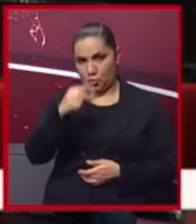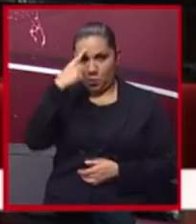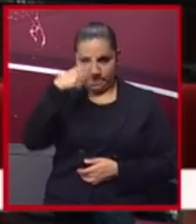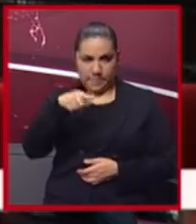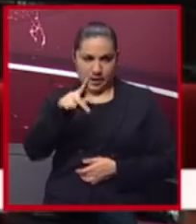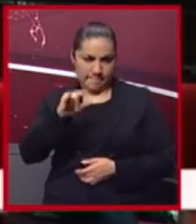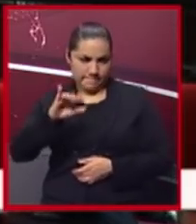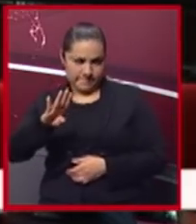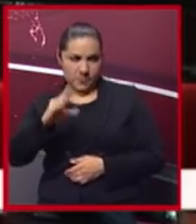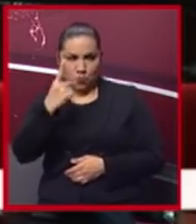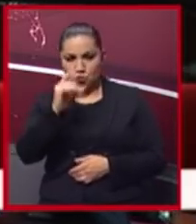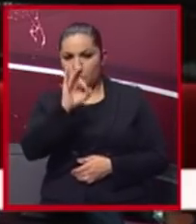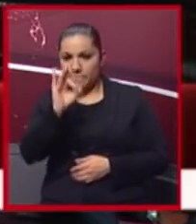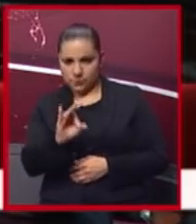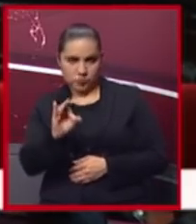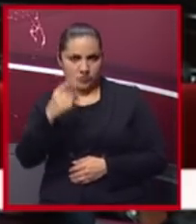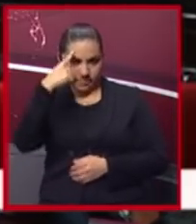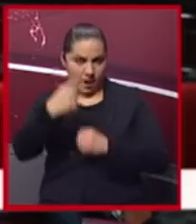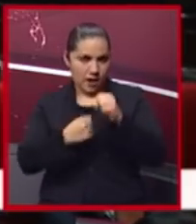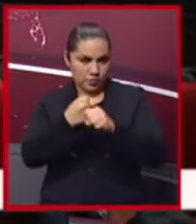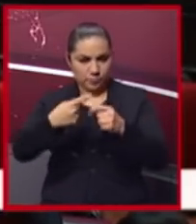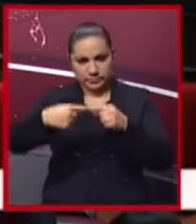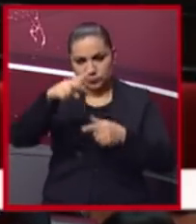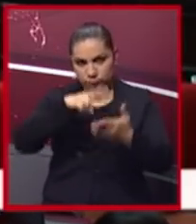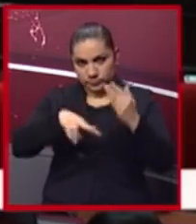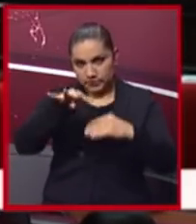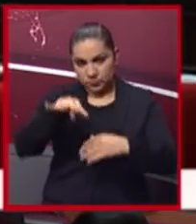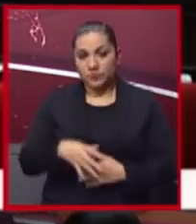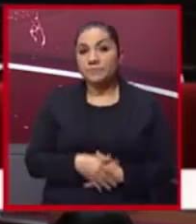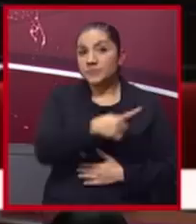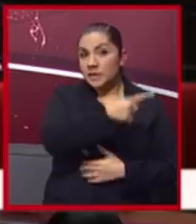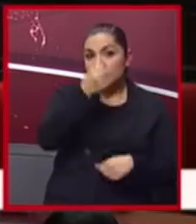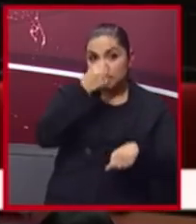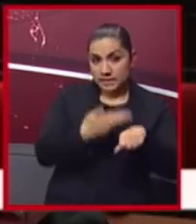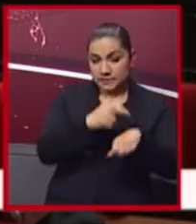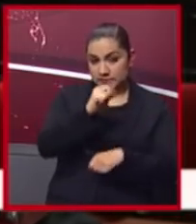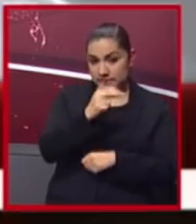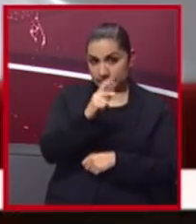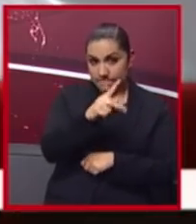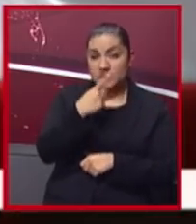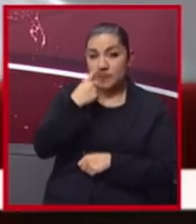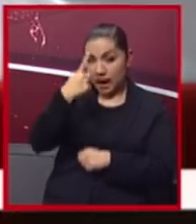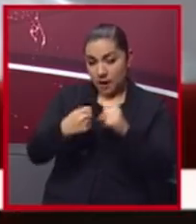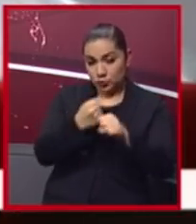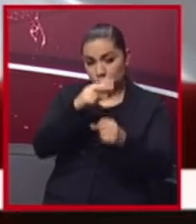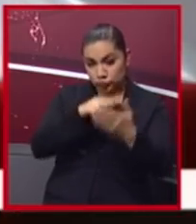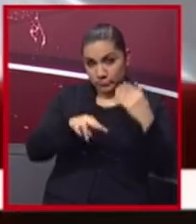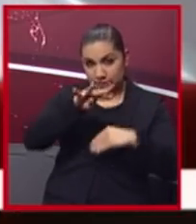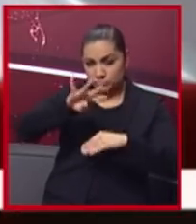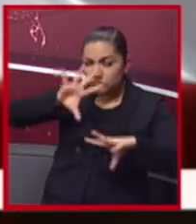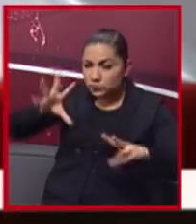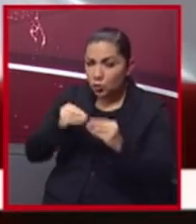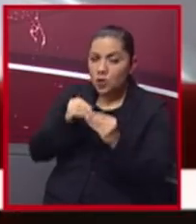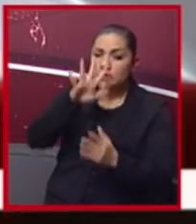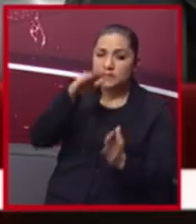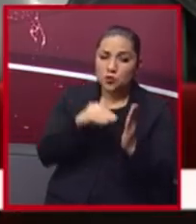De acuerdo con la Secretaría de Hacienda, se estiman ingresos presupuestales totales para 2019 por